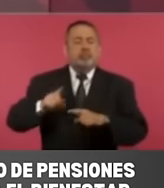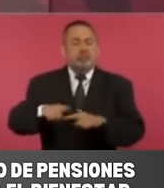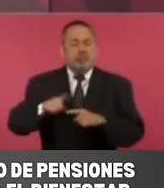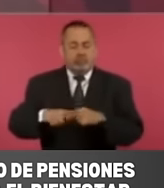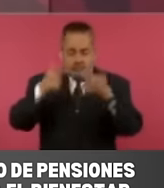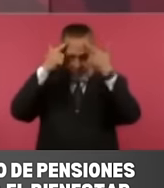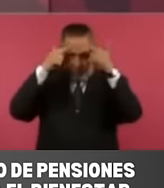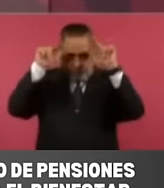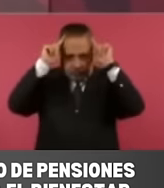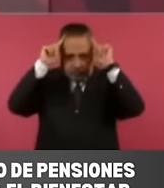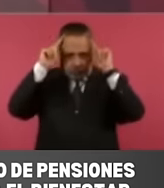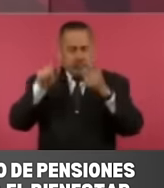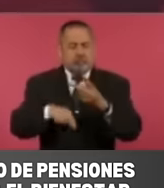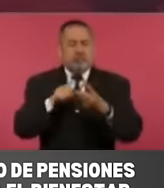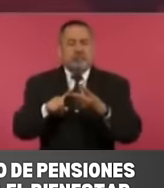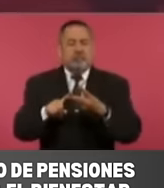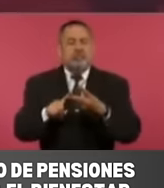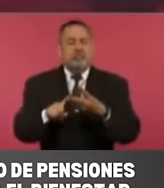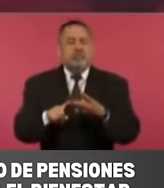Marina